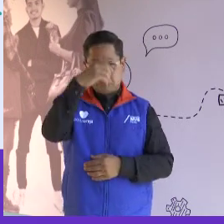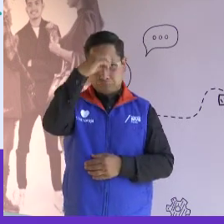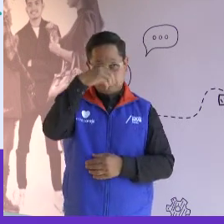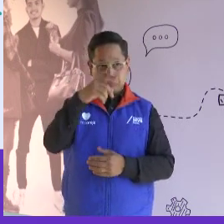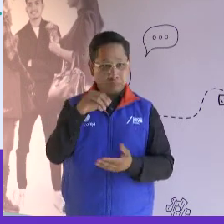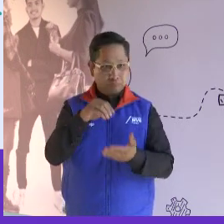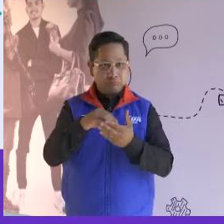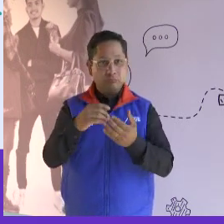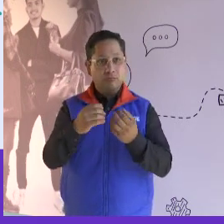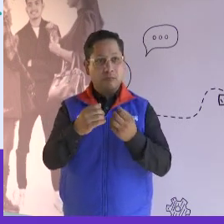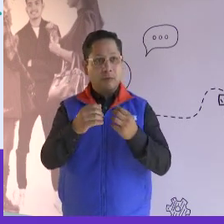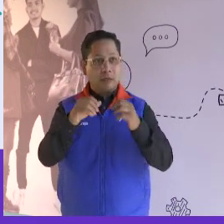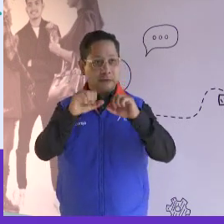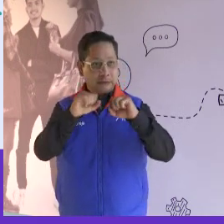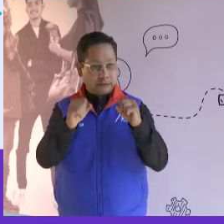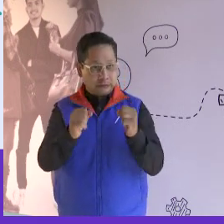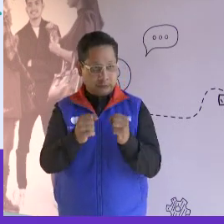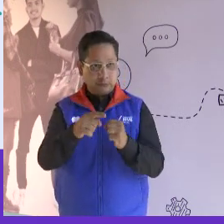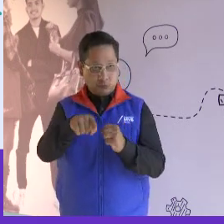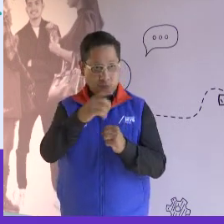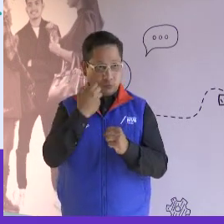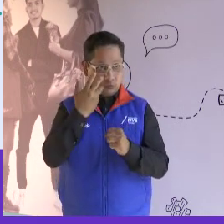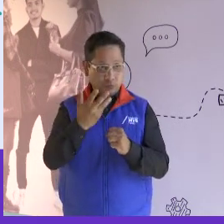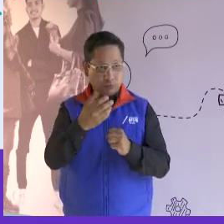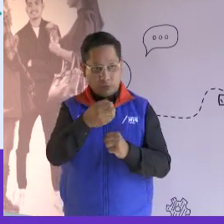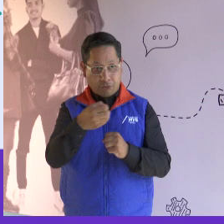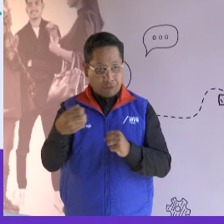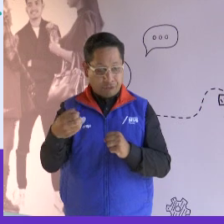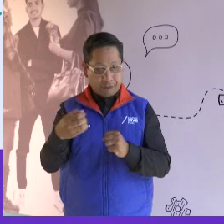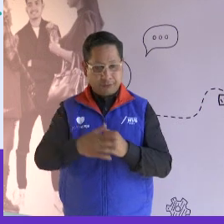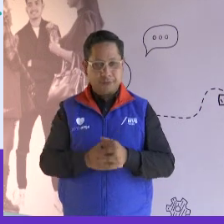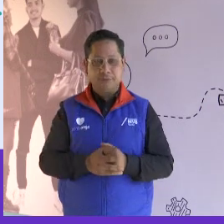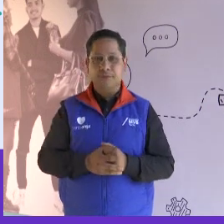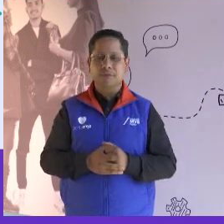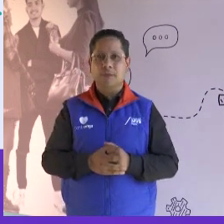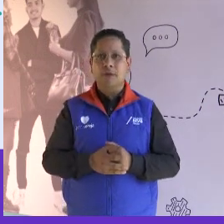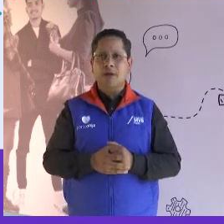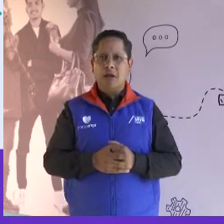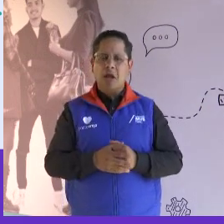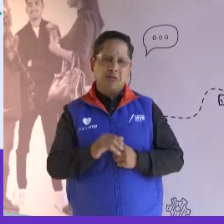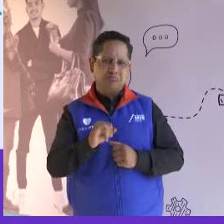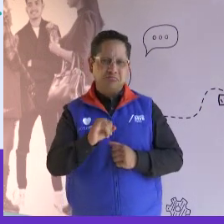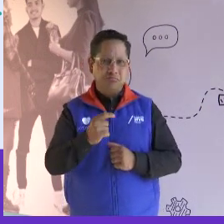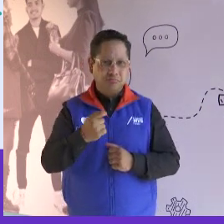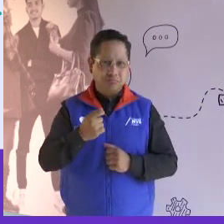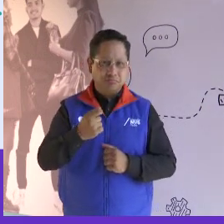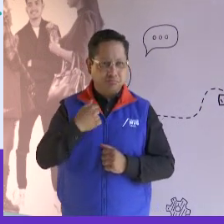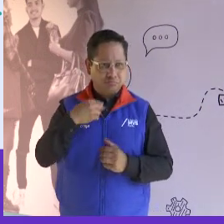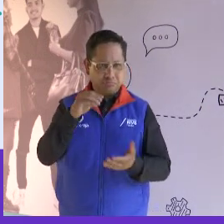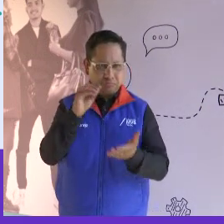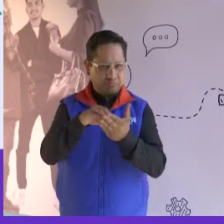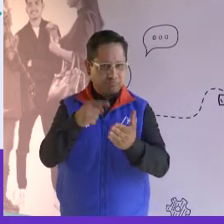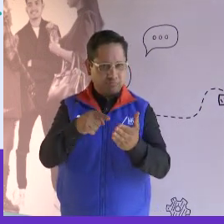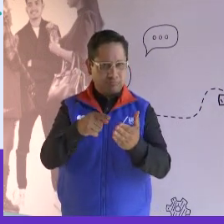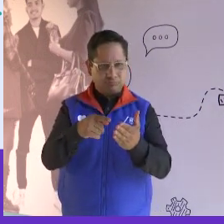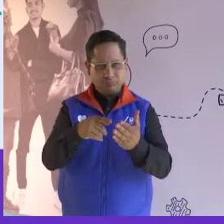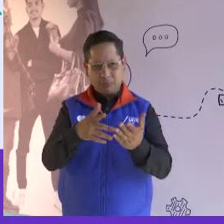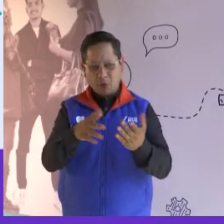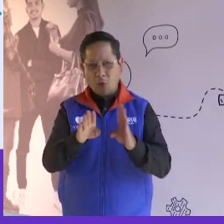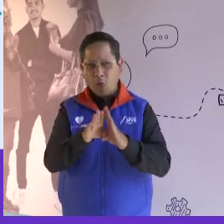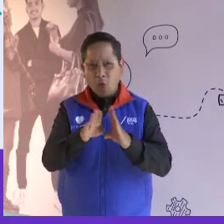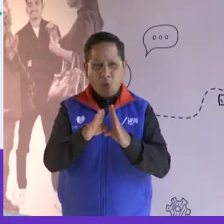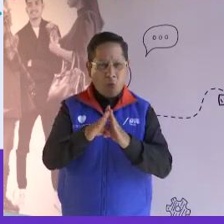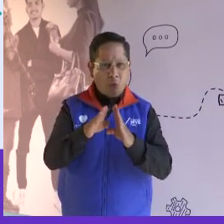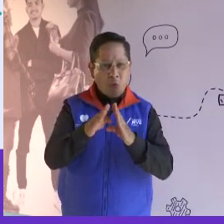sistematización o de las buenas prácticas. Sí, en cuanto a las estrategias, creo que hay que pensar que